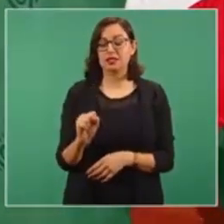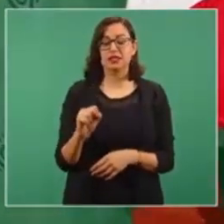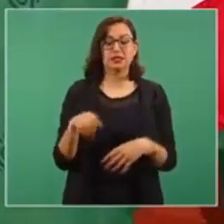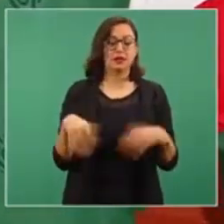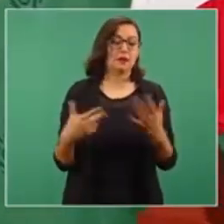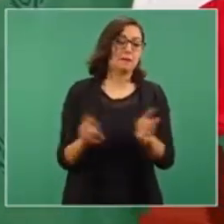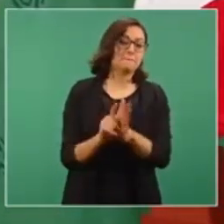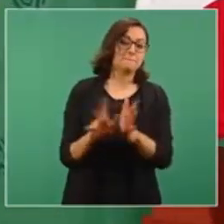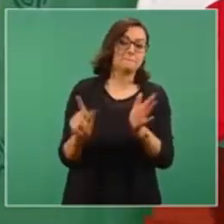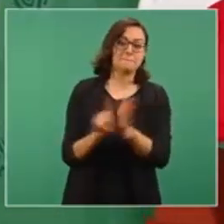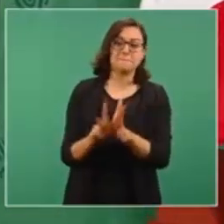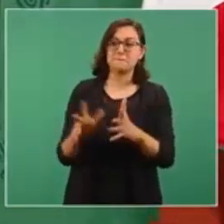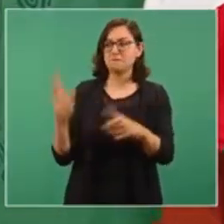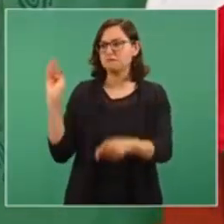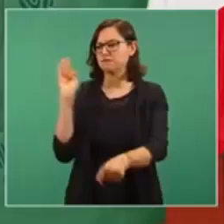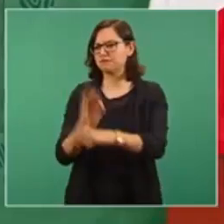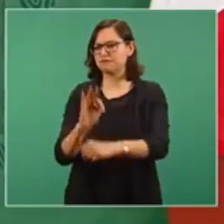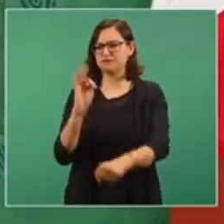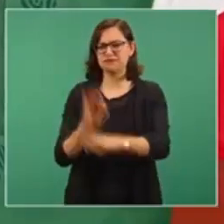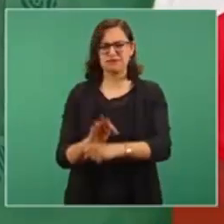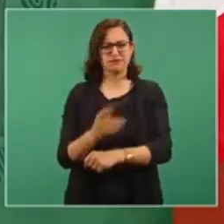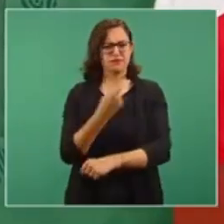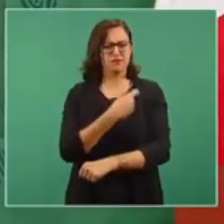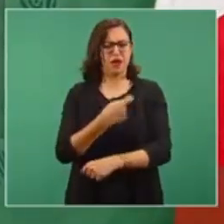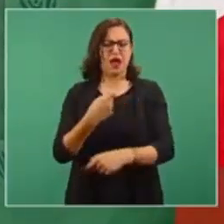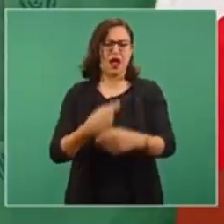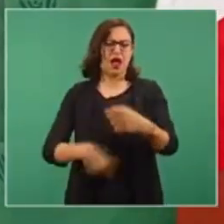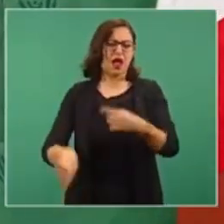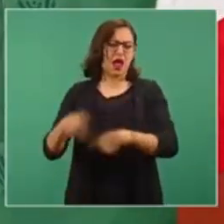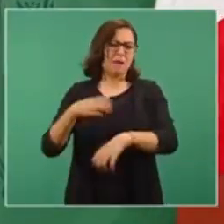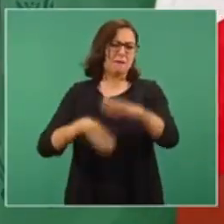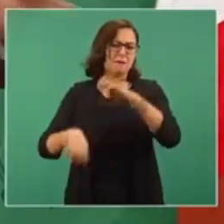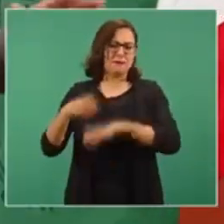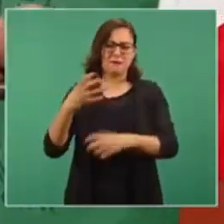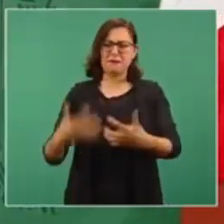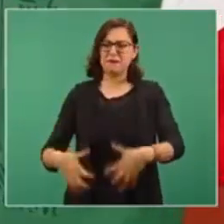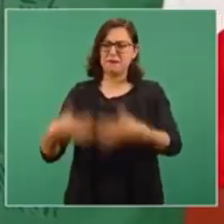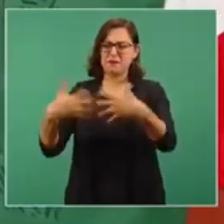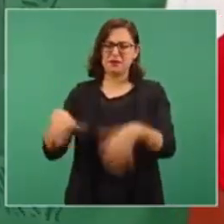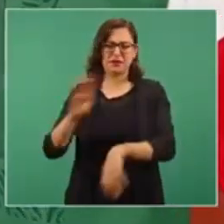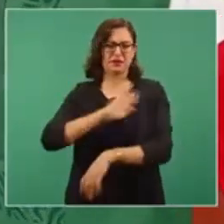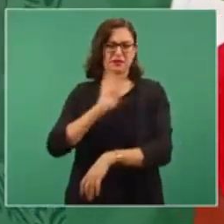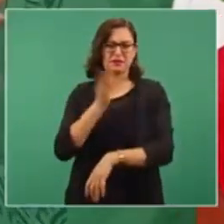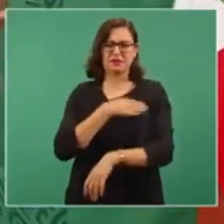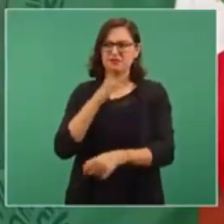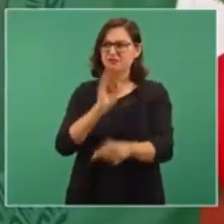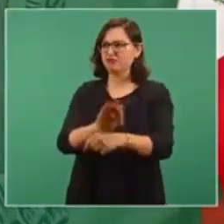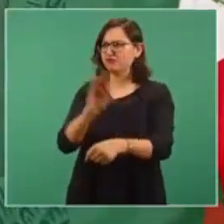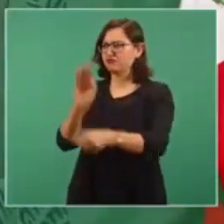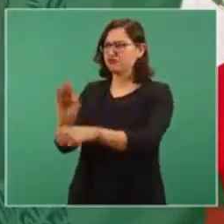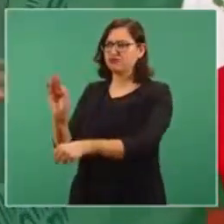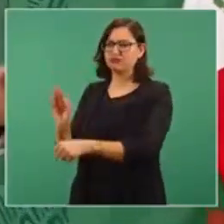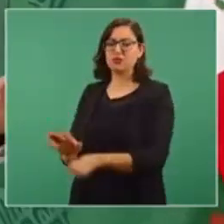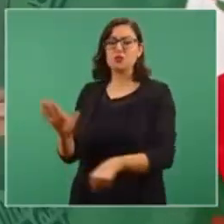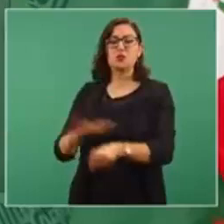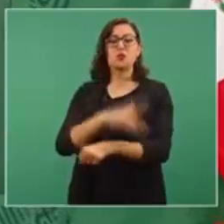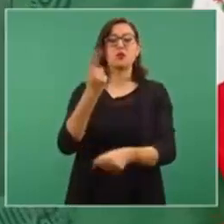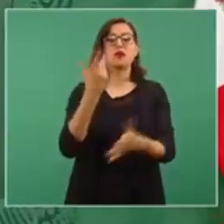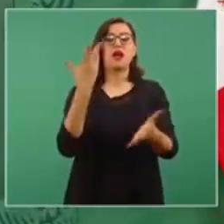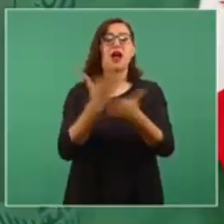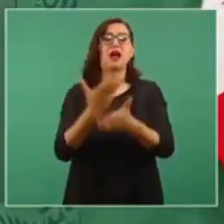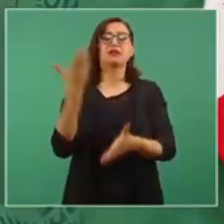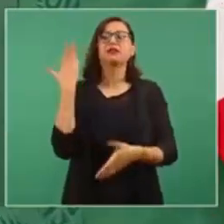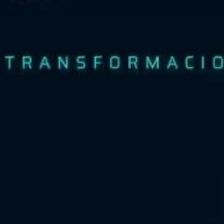las empresas españolas que hacían lo que les daba la gana.